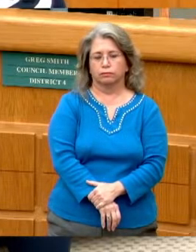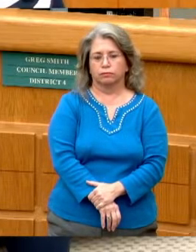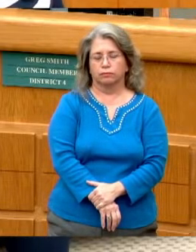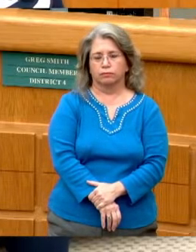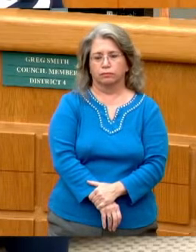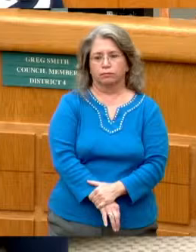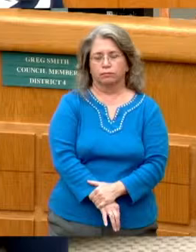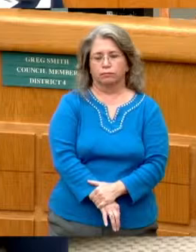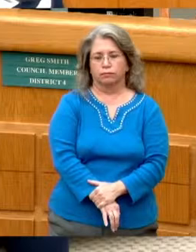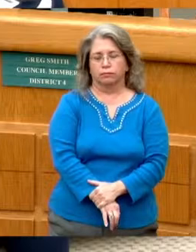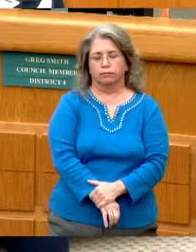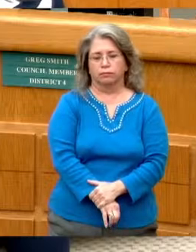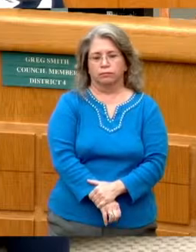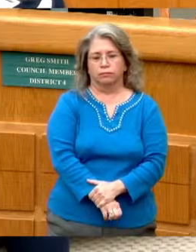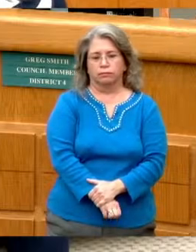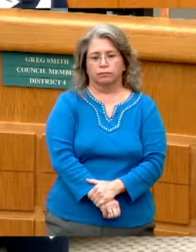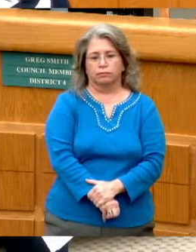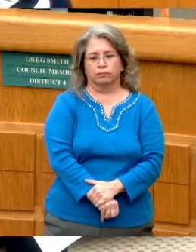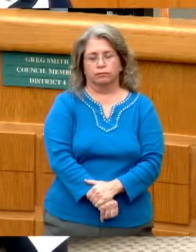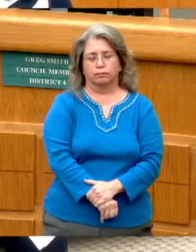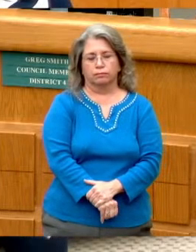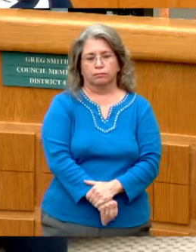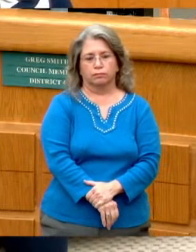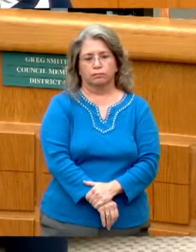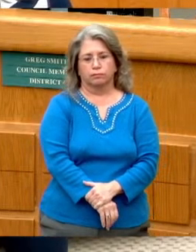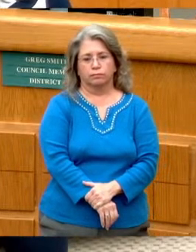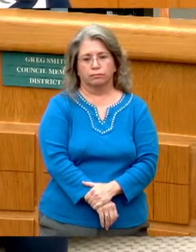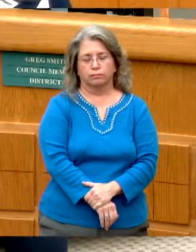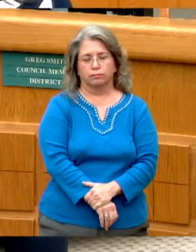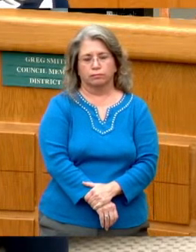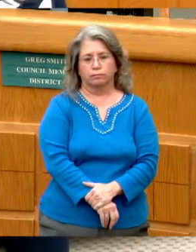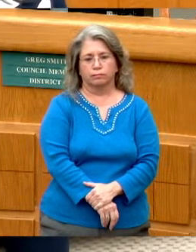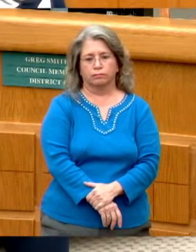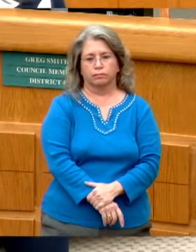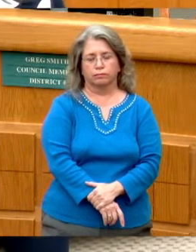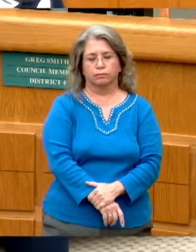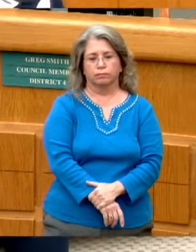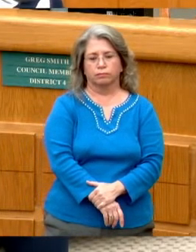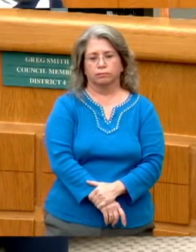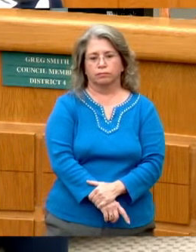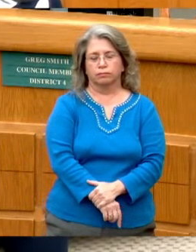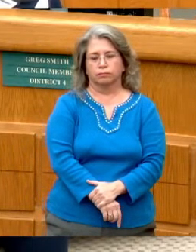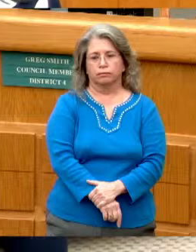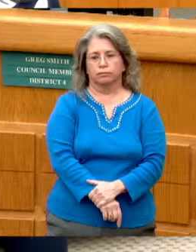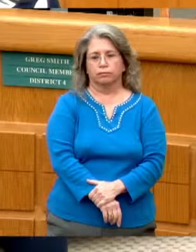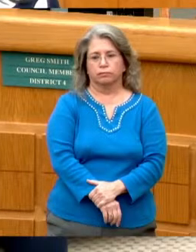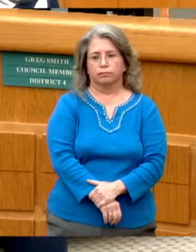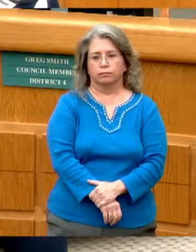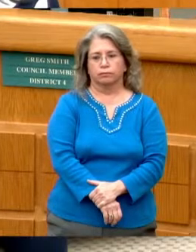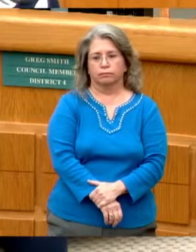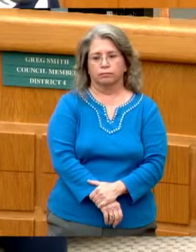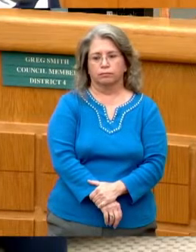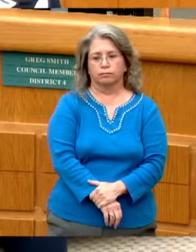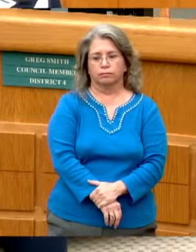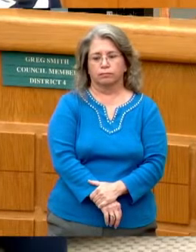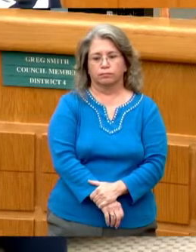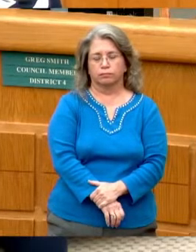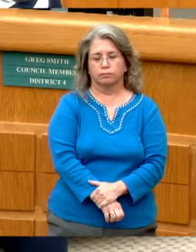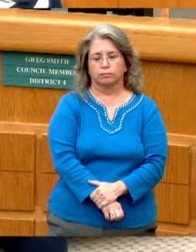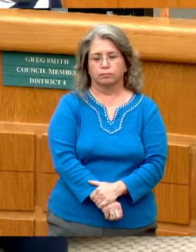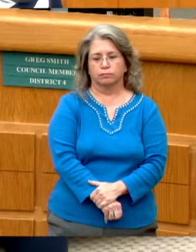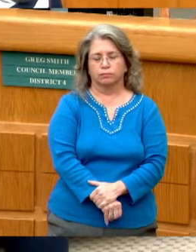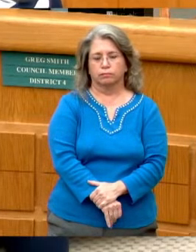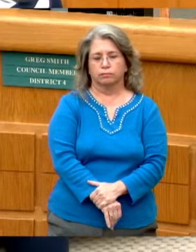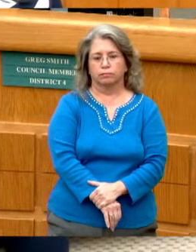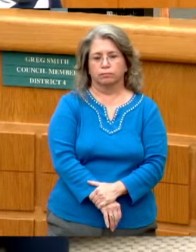tiene condiciones de su salud crónicos, como asma, diabetes, problemas con su